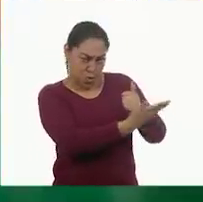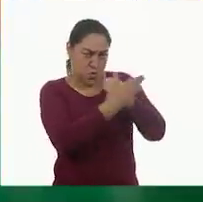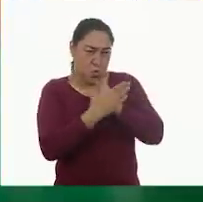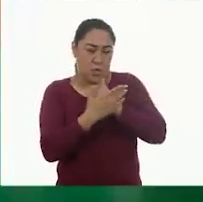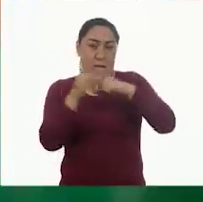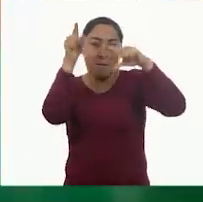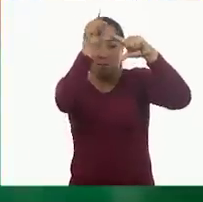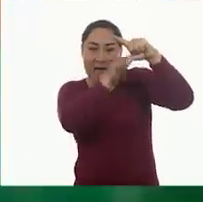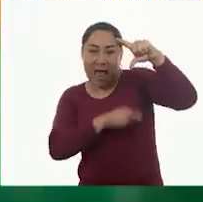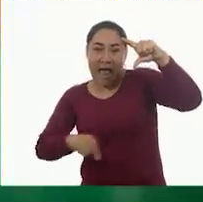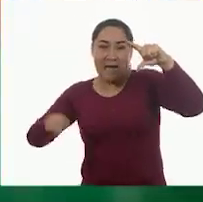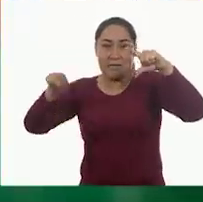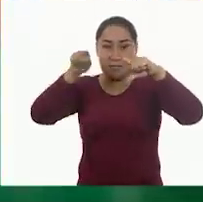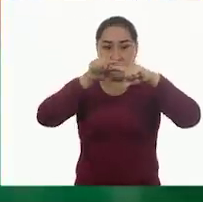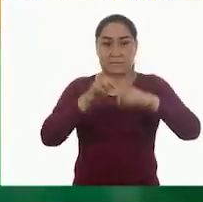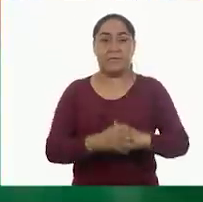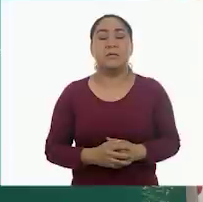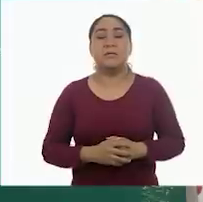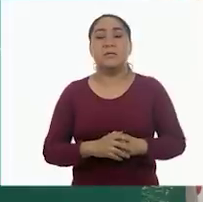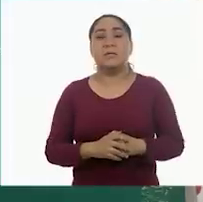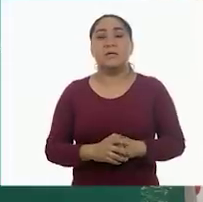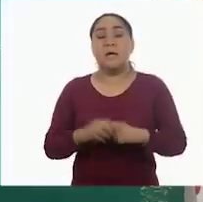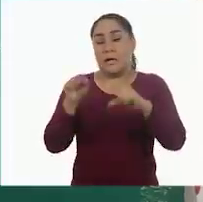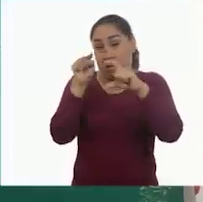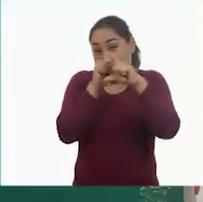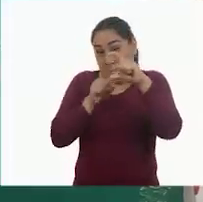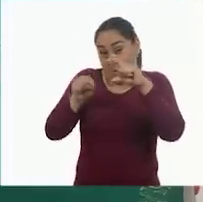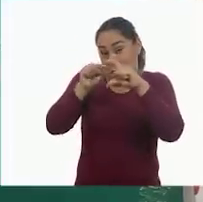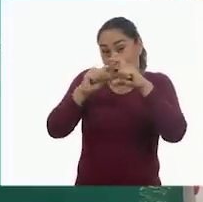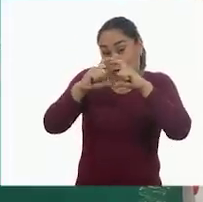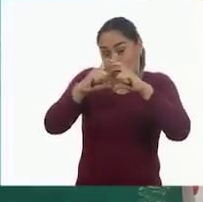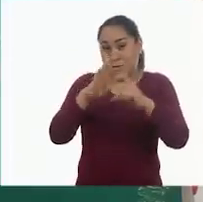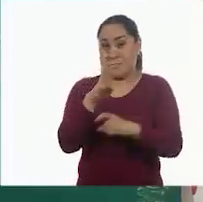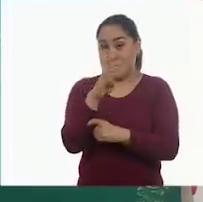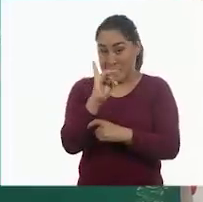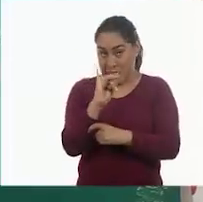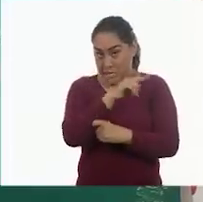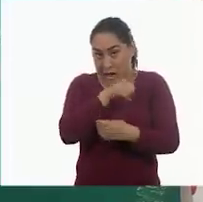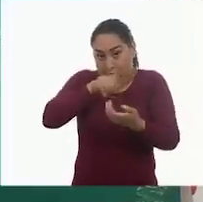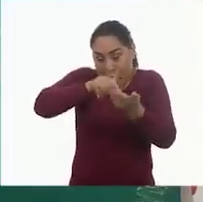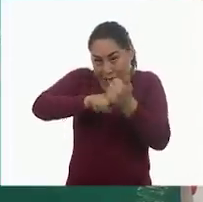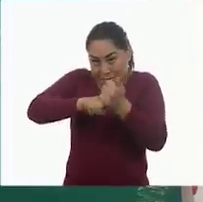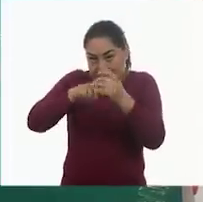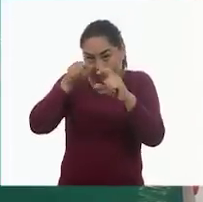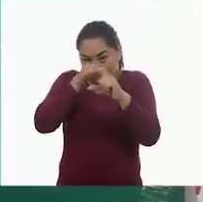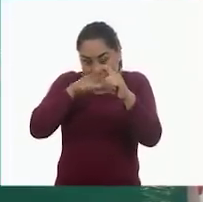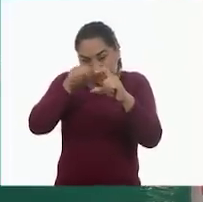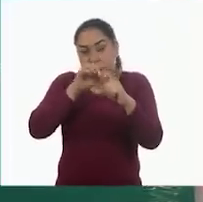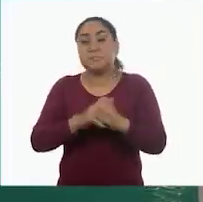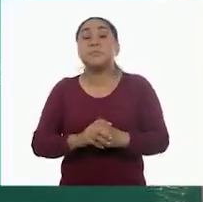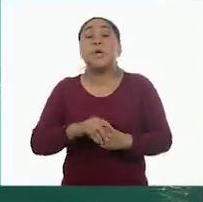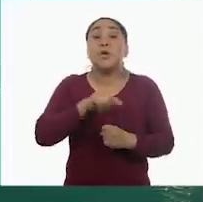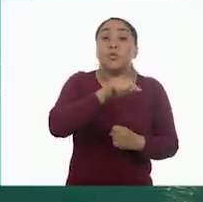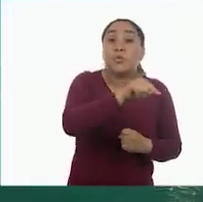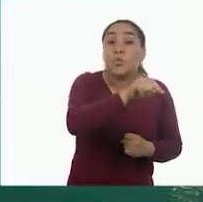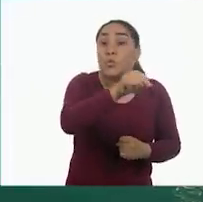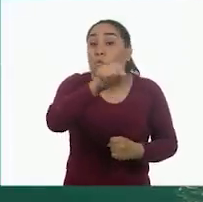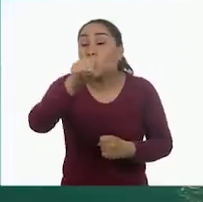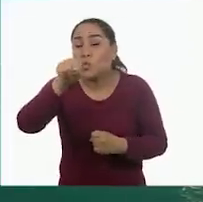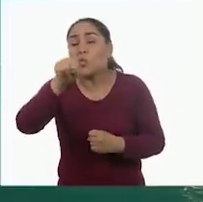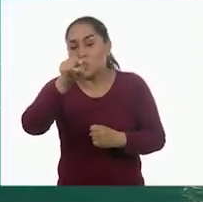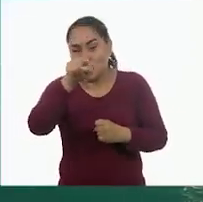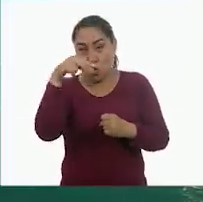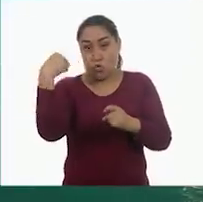círculo? Bri El chiquito. va a estar aquí adentro y ustedes, niñas y niños, pongan su